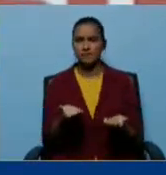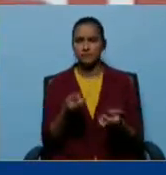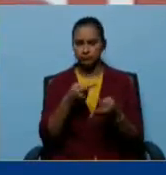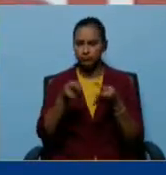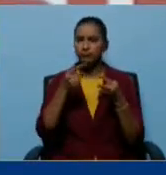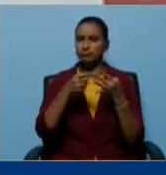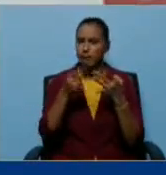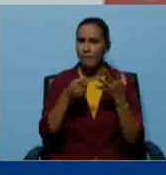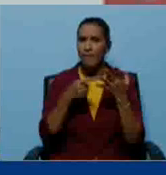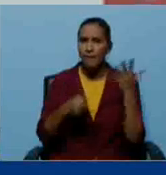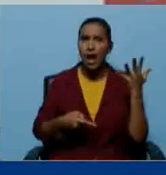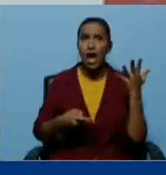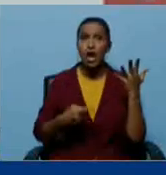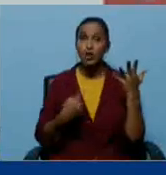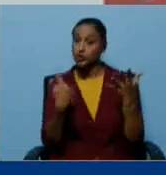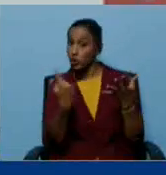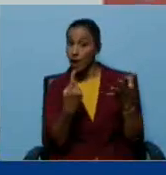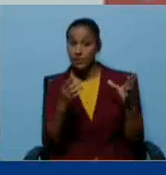No solo el chavismo